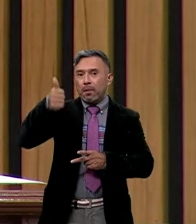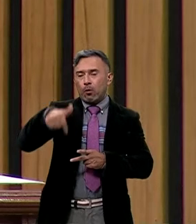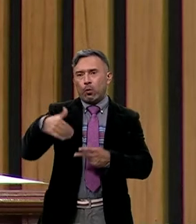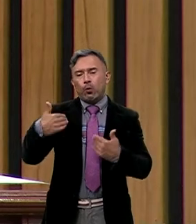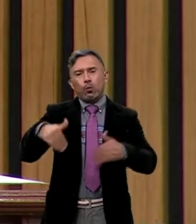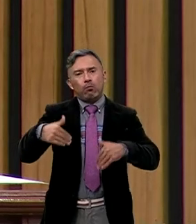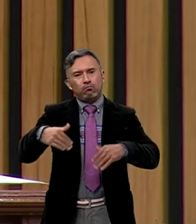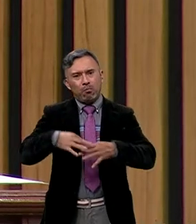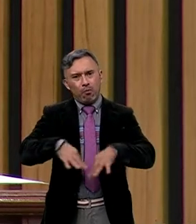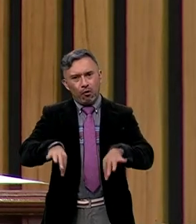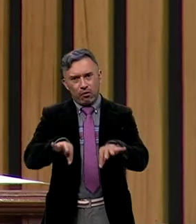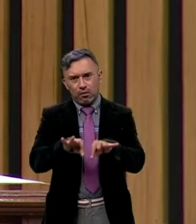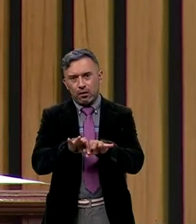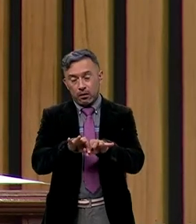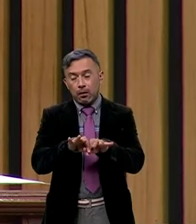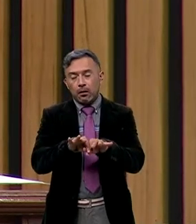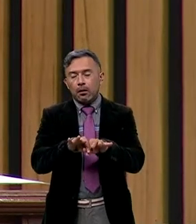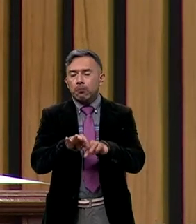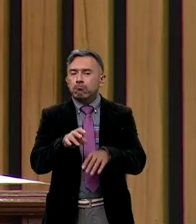precisamente